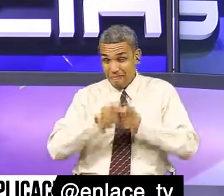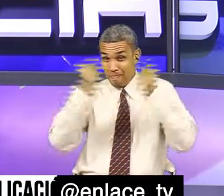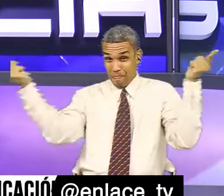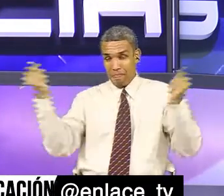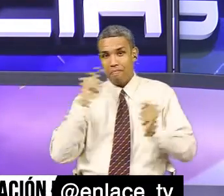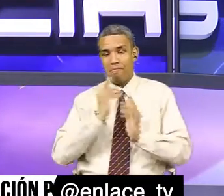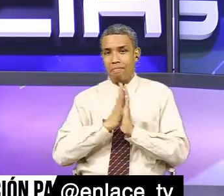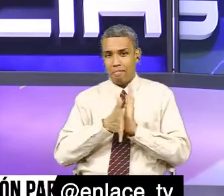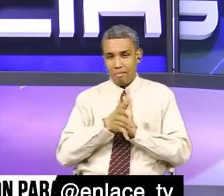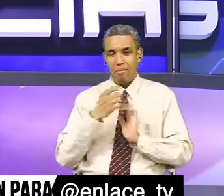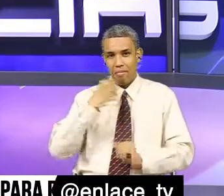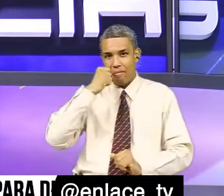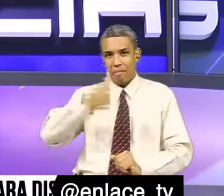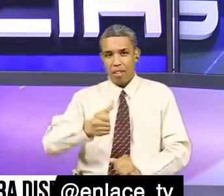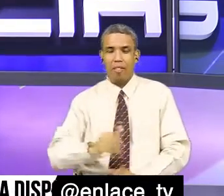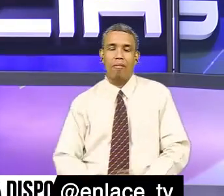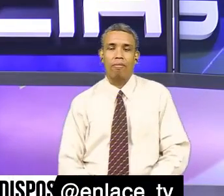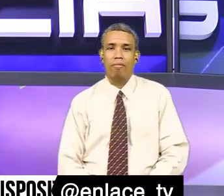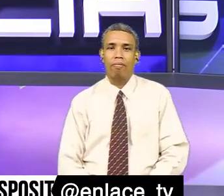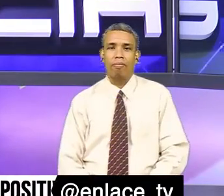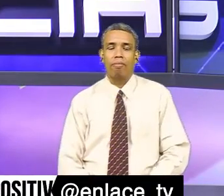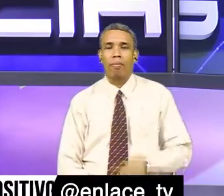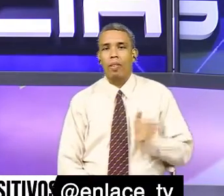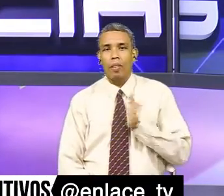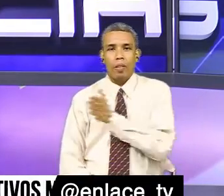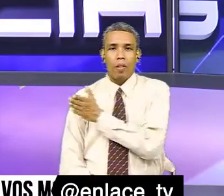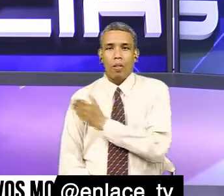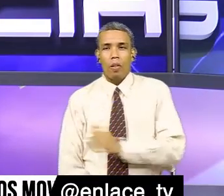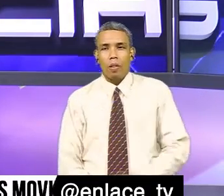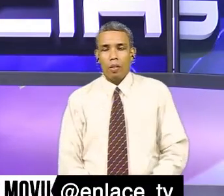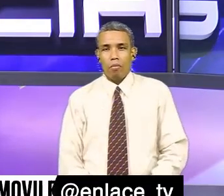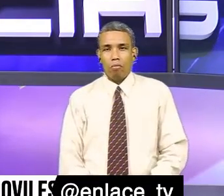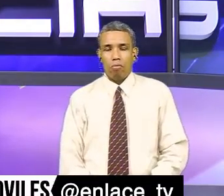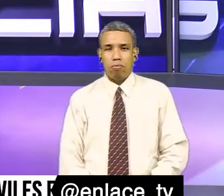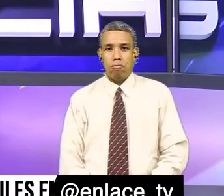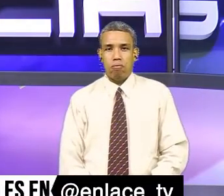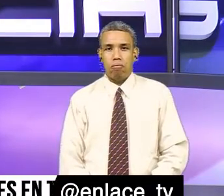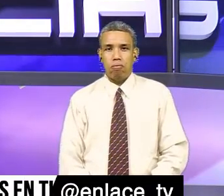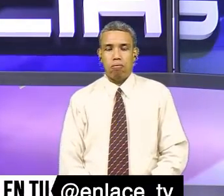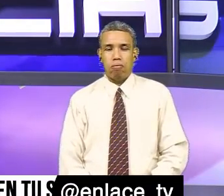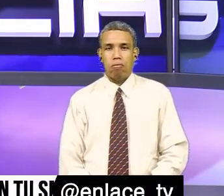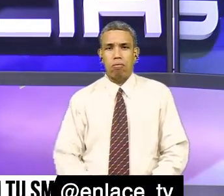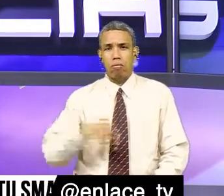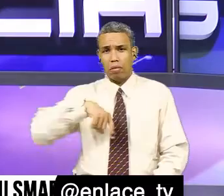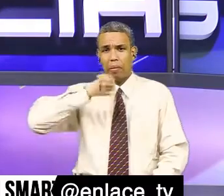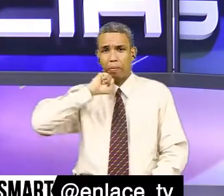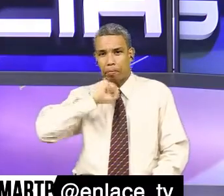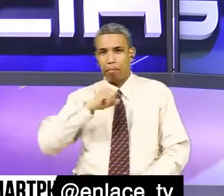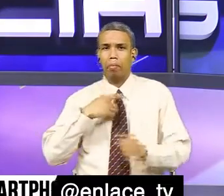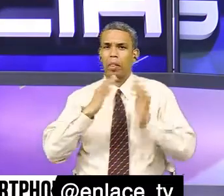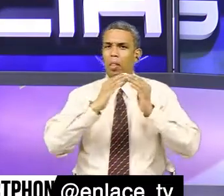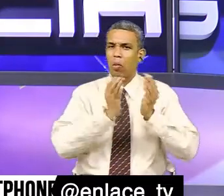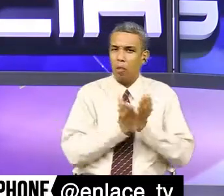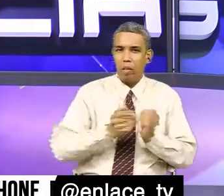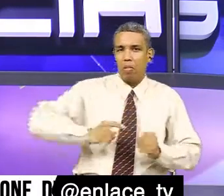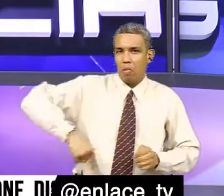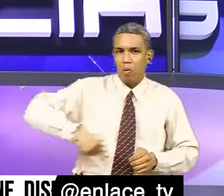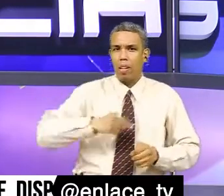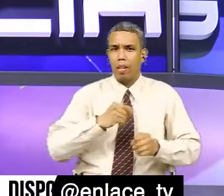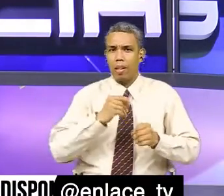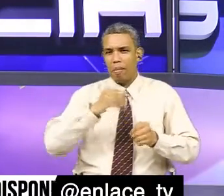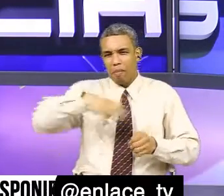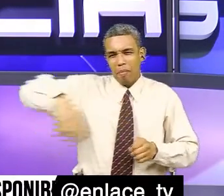supuesto, de este compromiso deportivo. Barranca Bermeja logró 12 cupos en el zonal departamental de intercolegiados. Las competencias se llevaron